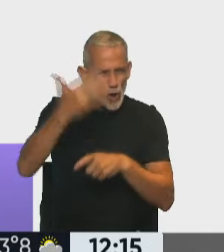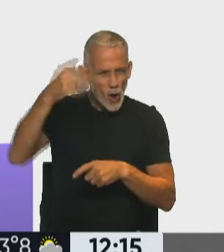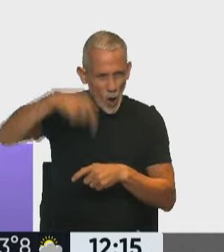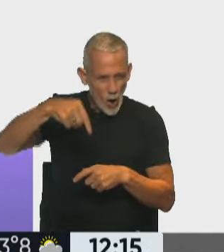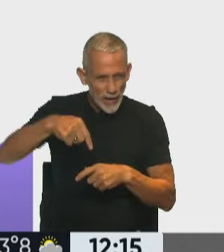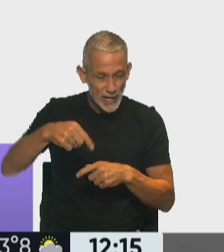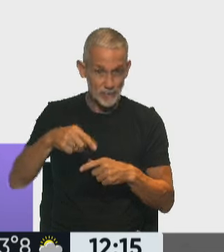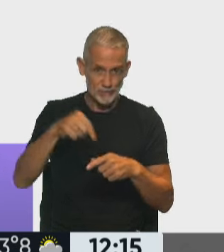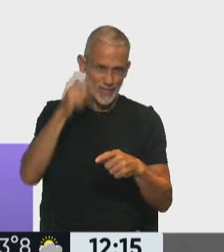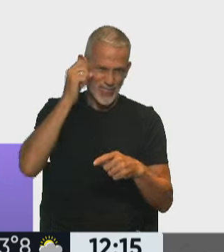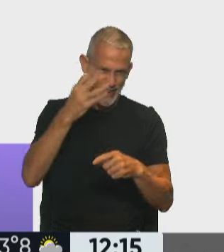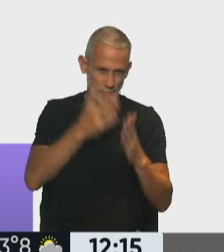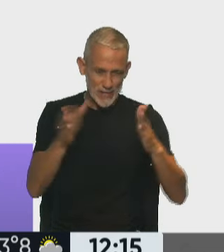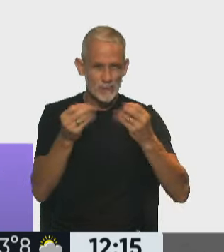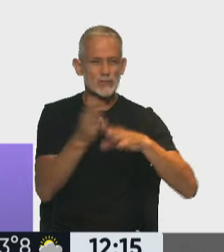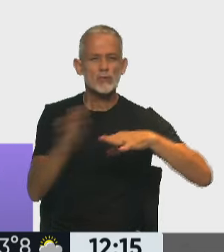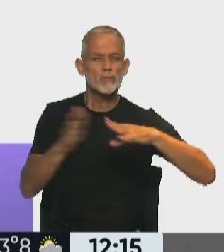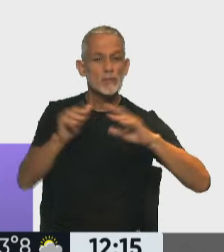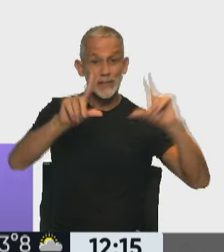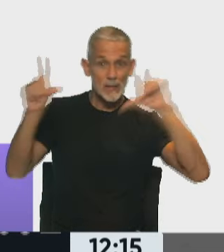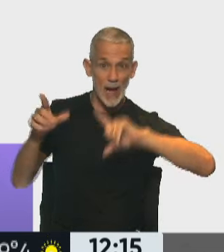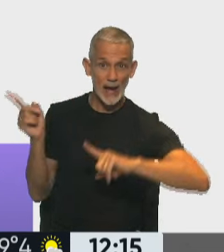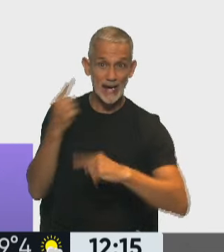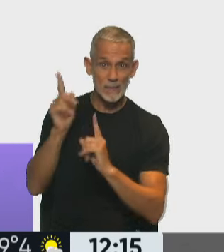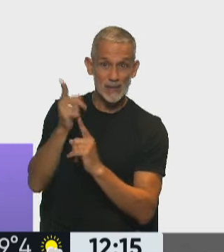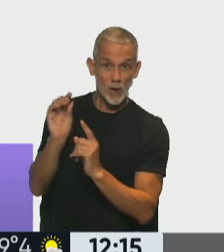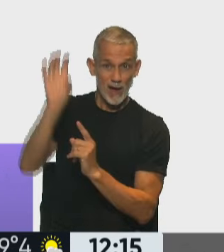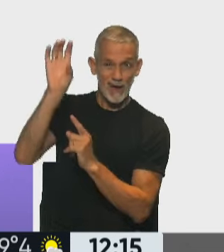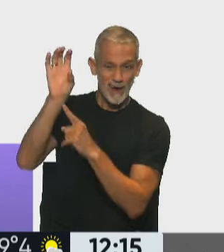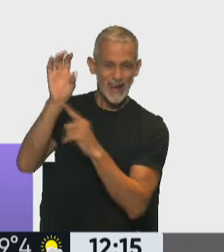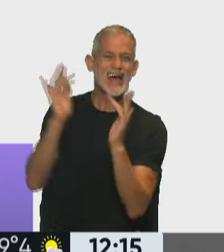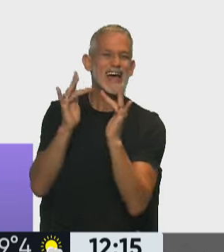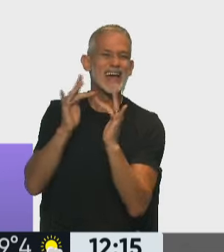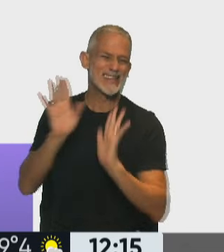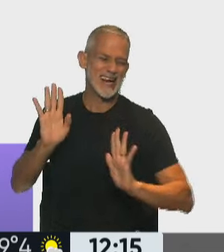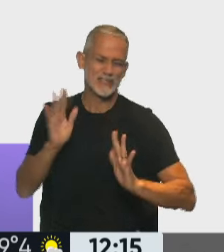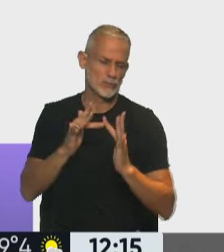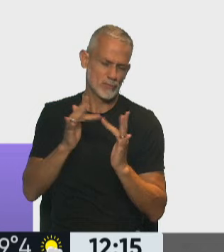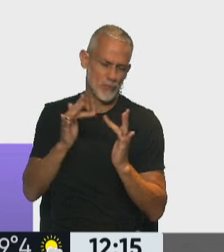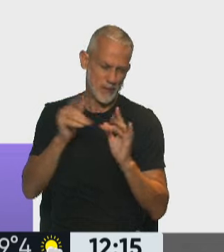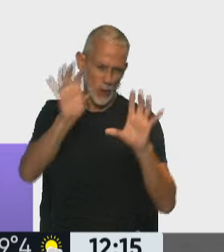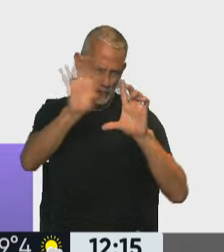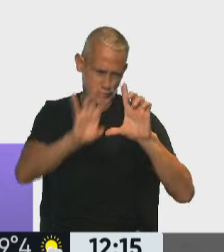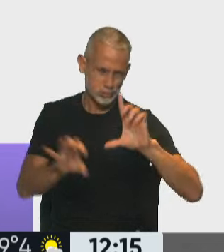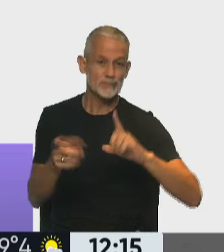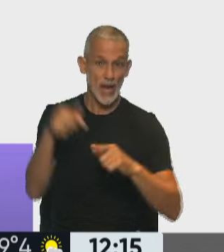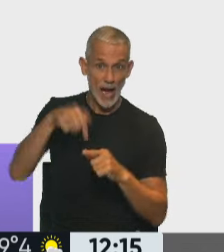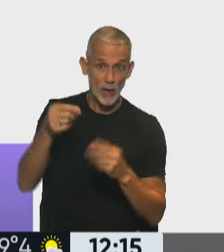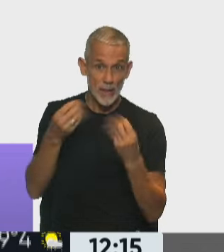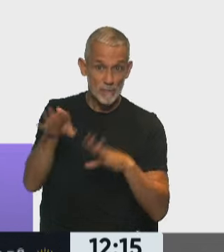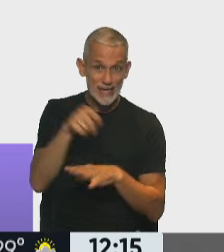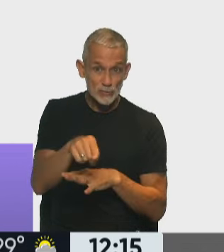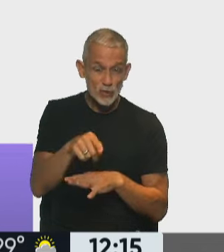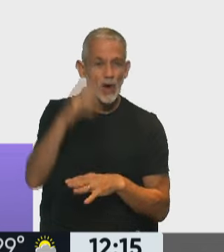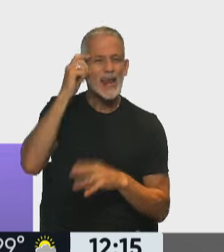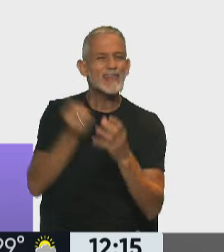que se está llevando a cabo. Estamos compartiendo las imágenes de esta audiencia pública, es online, ¿eh? Es online, se está desarrollando en estos momentos, comenzó a